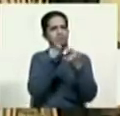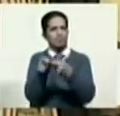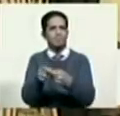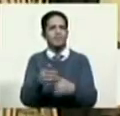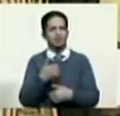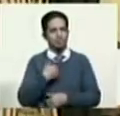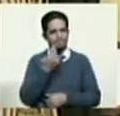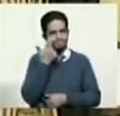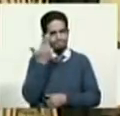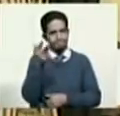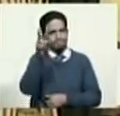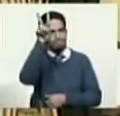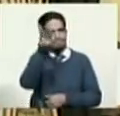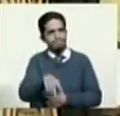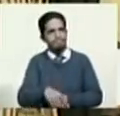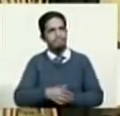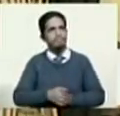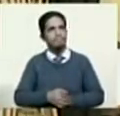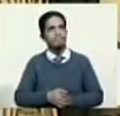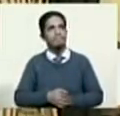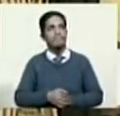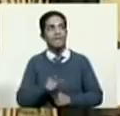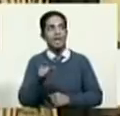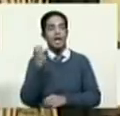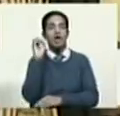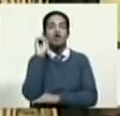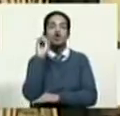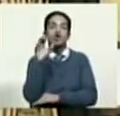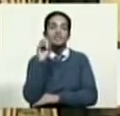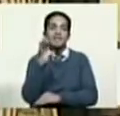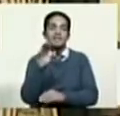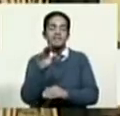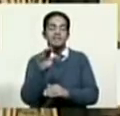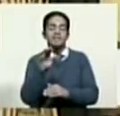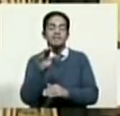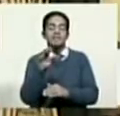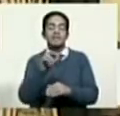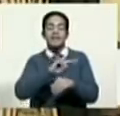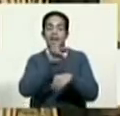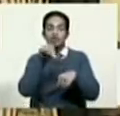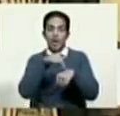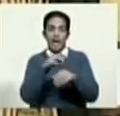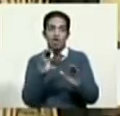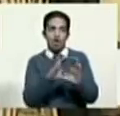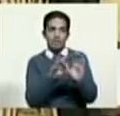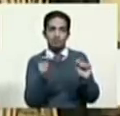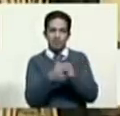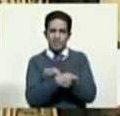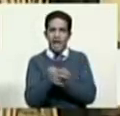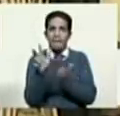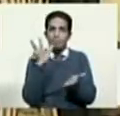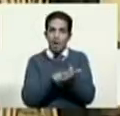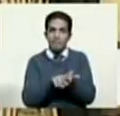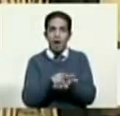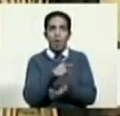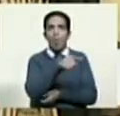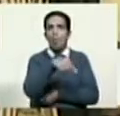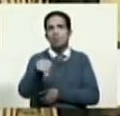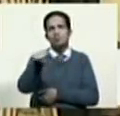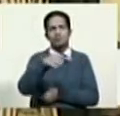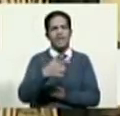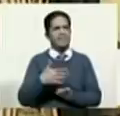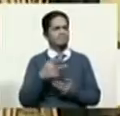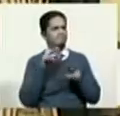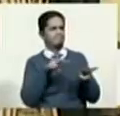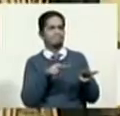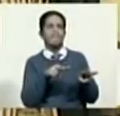Si la Asamblea Nacional Constituyente aprobara algo parecido, ustedes, todos los medios de comunicación del mundo dirían